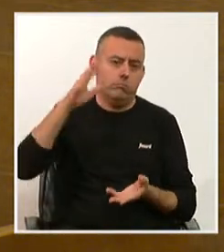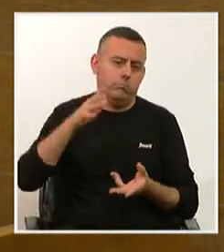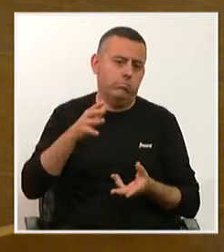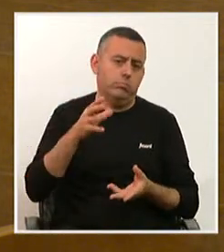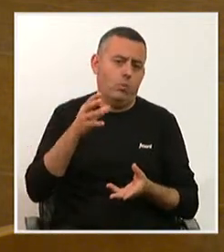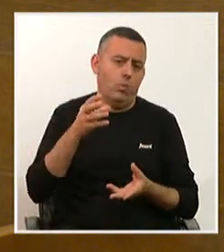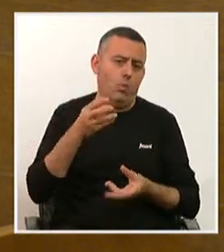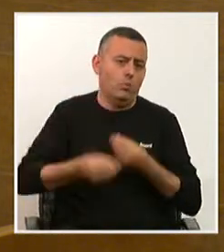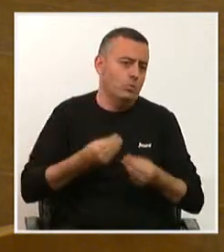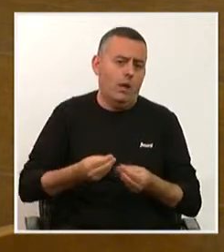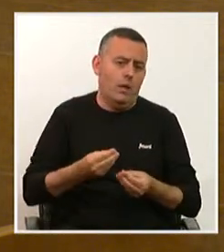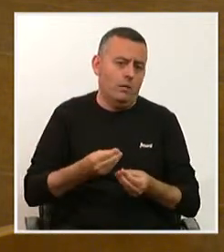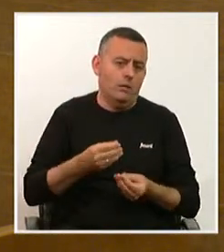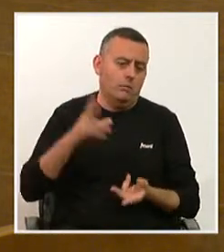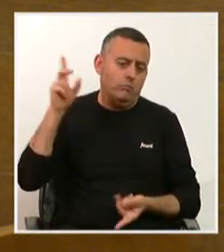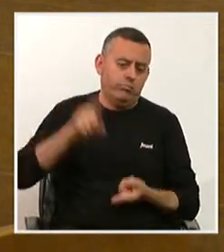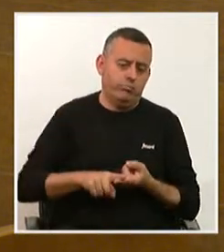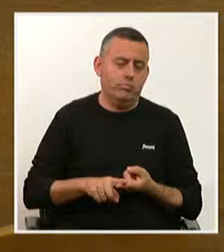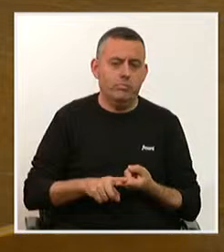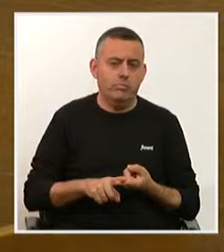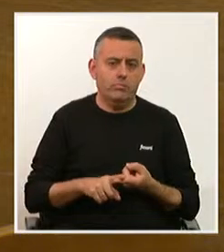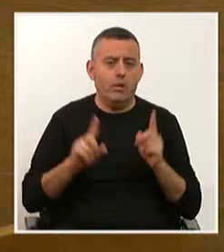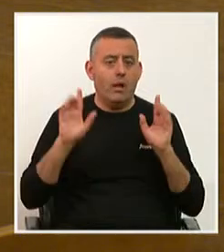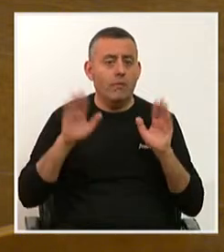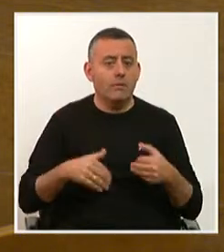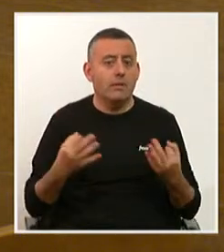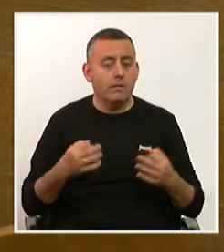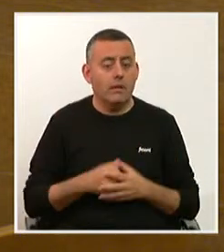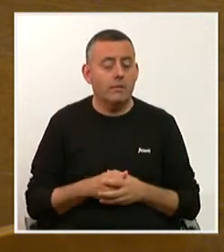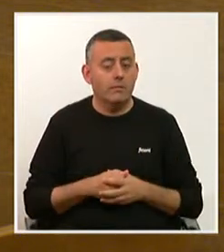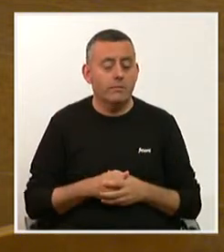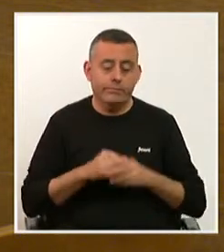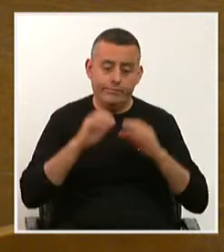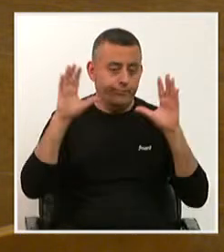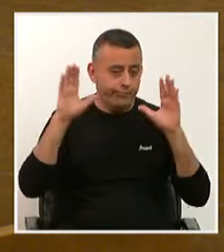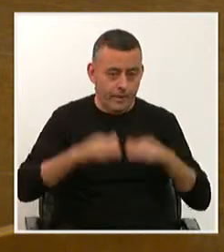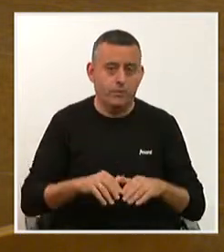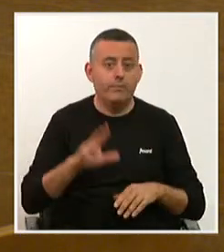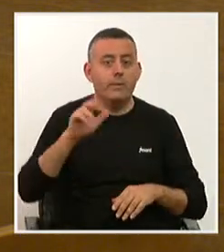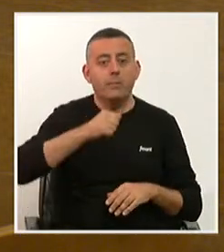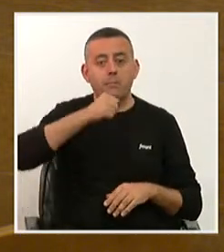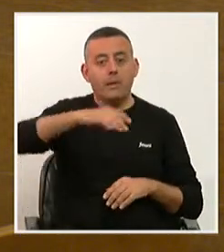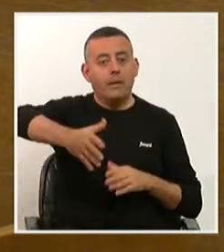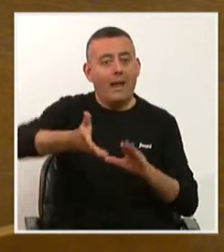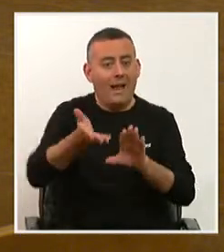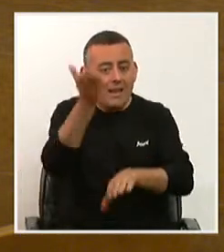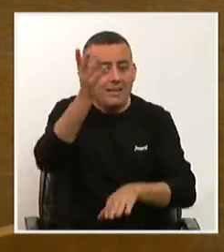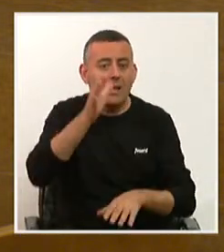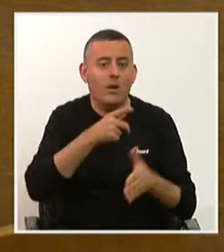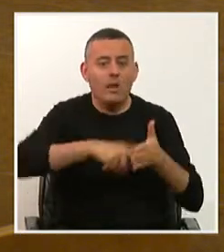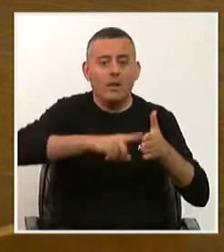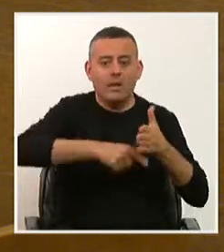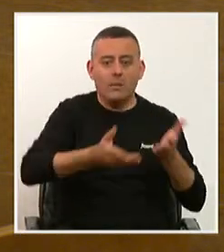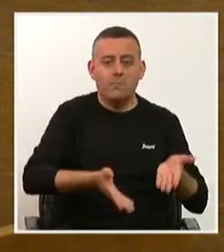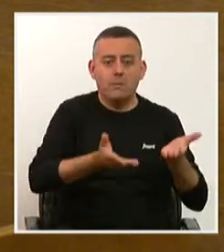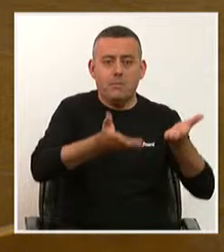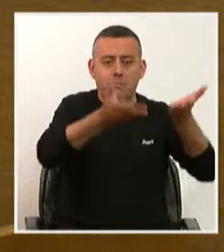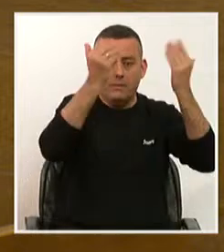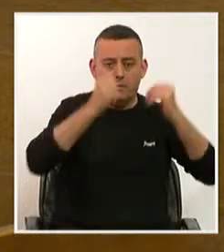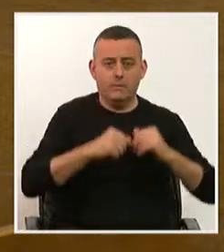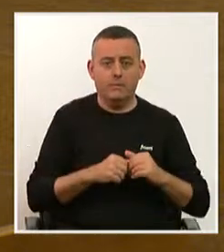costa Blanca cada vez más blanca la Marina alta es una de comarques o ap eleres